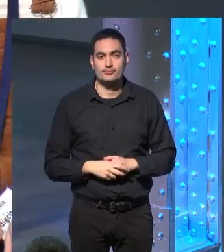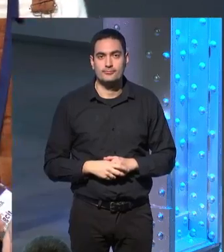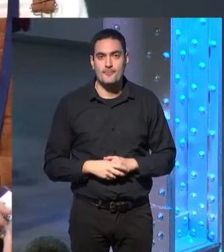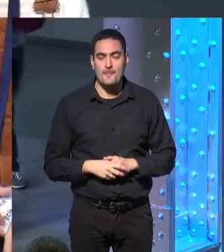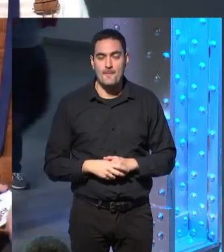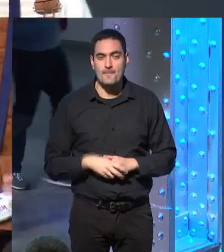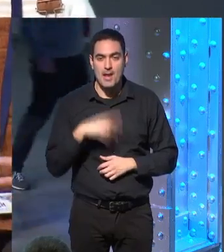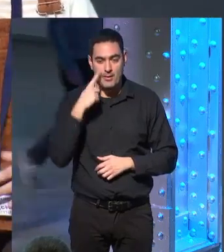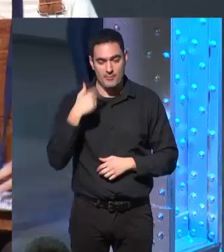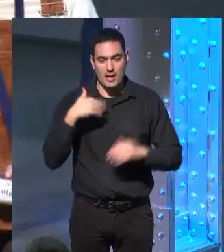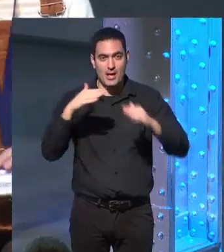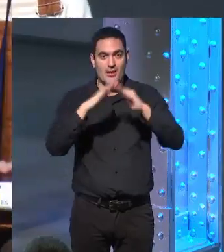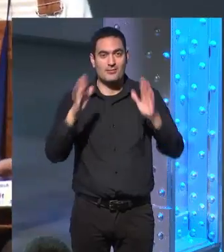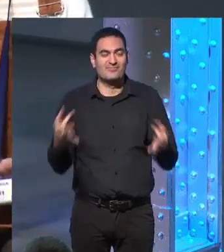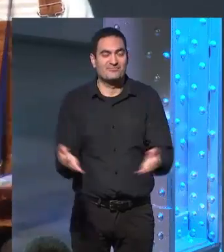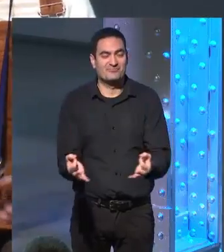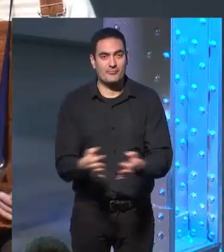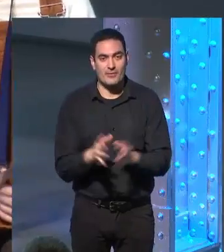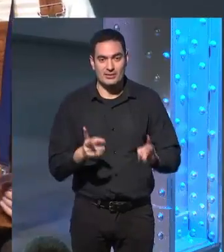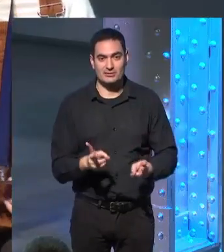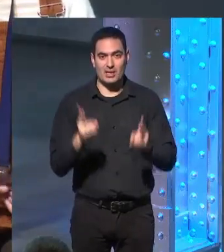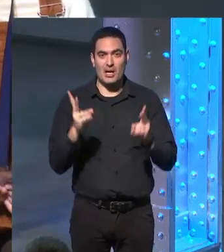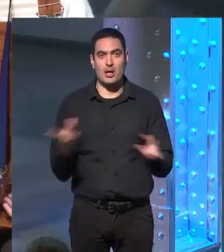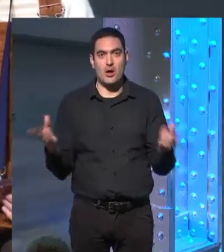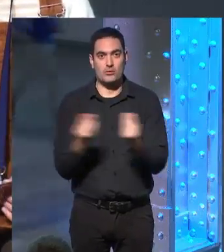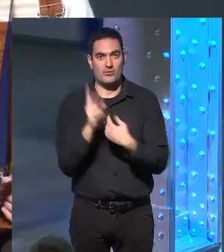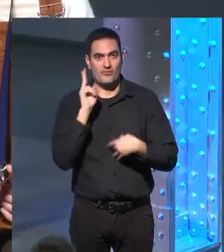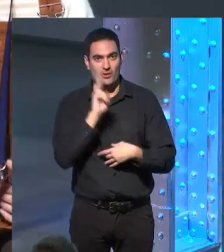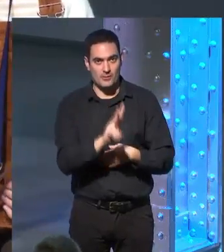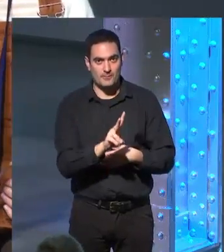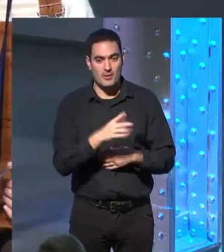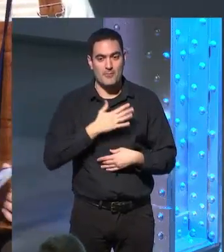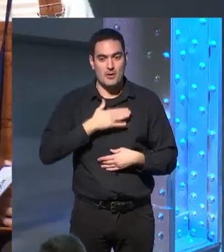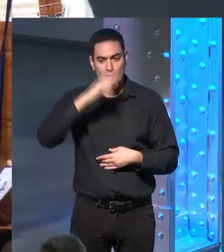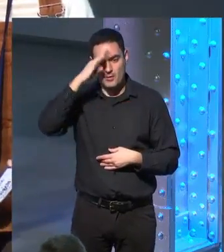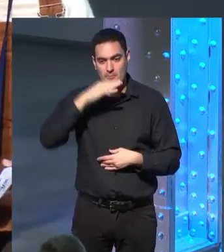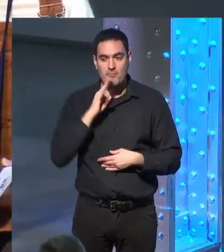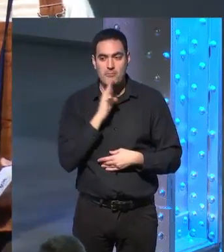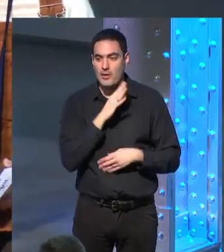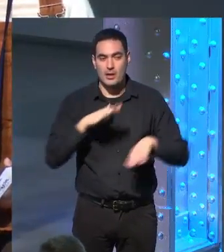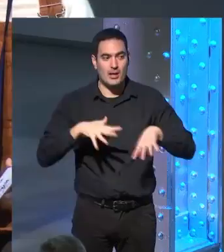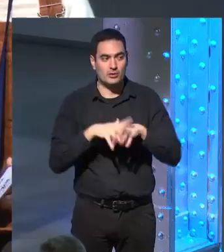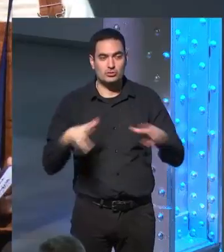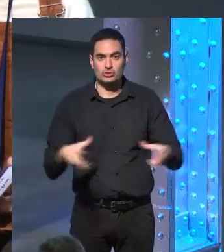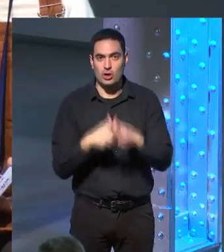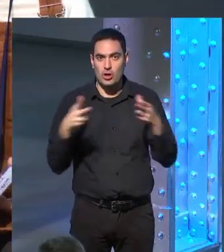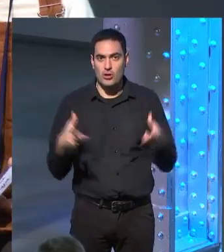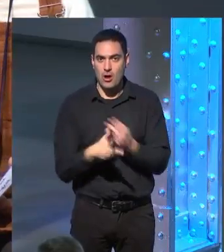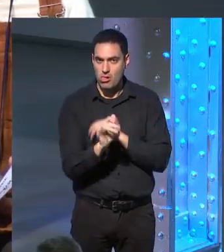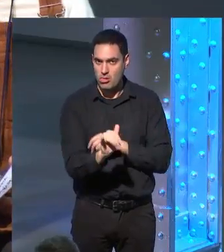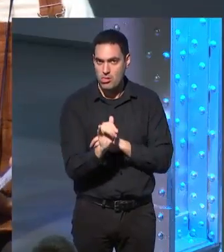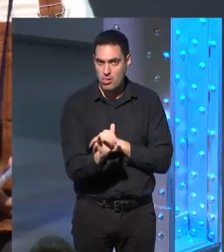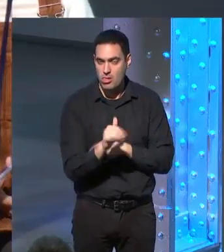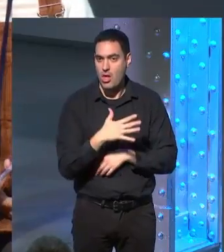A ver, en mi casa vemos series juntos y mis padres tienen redes sociales que